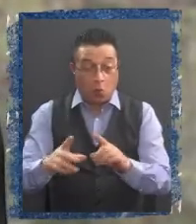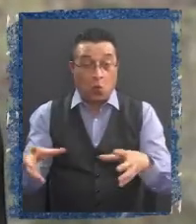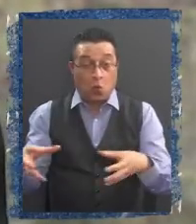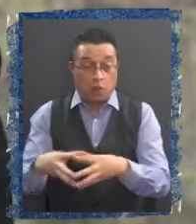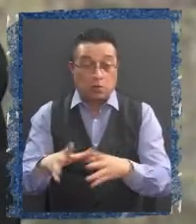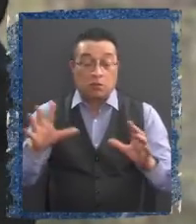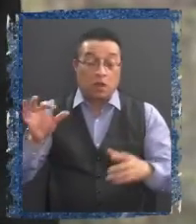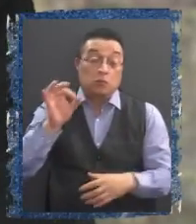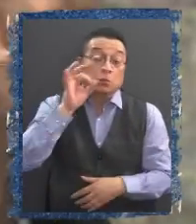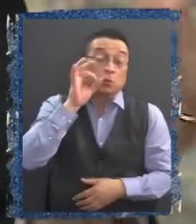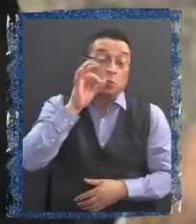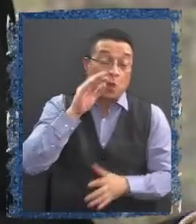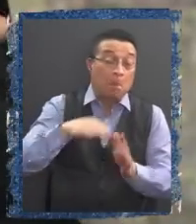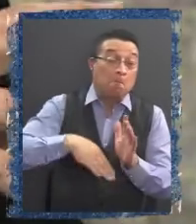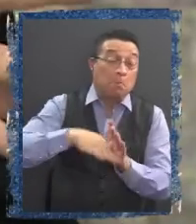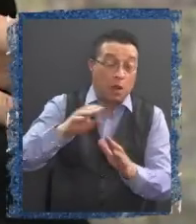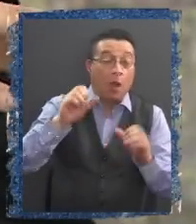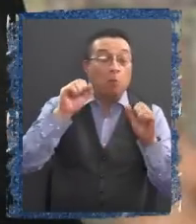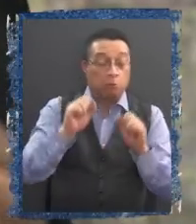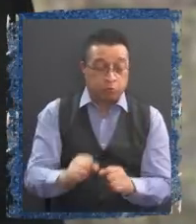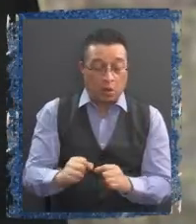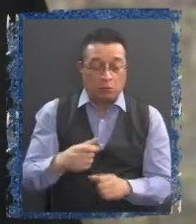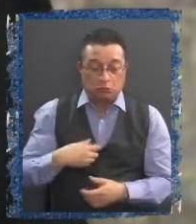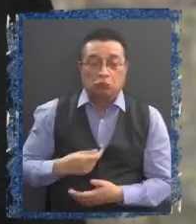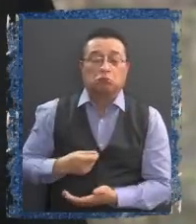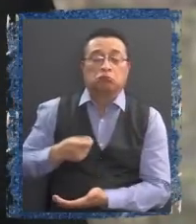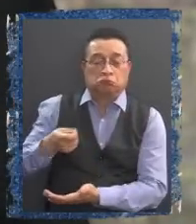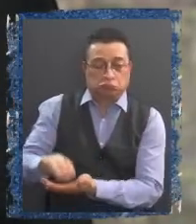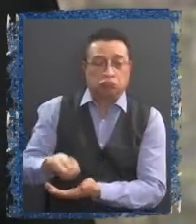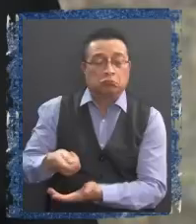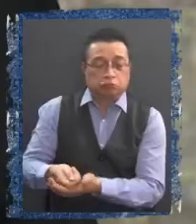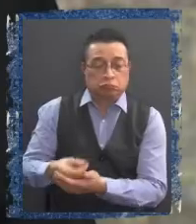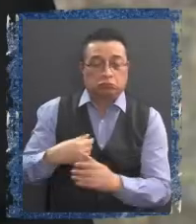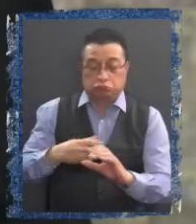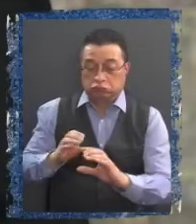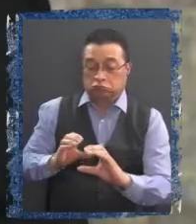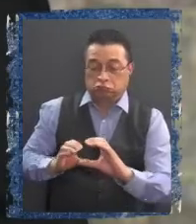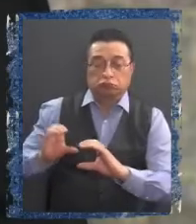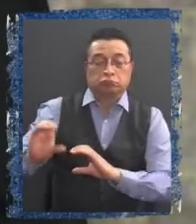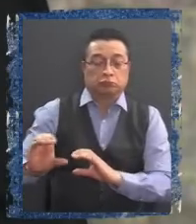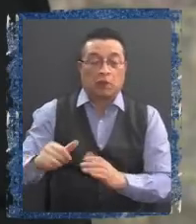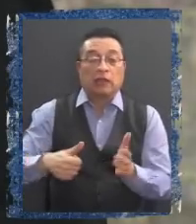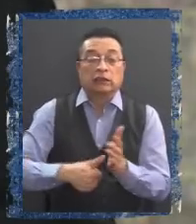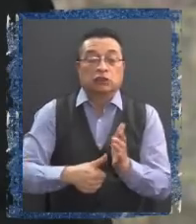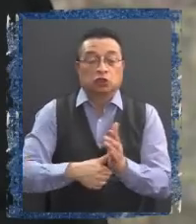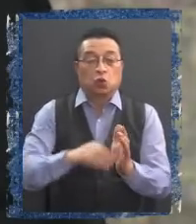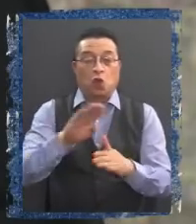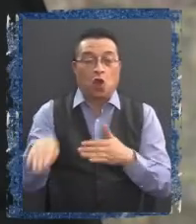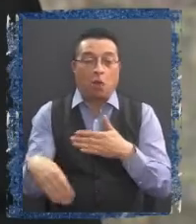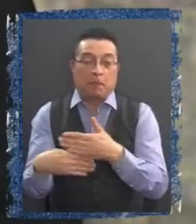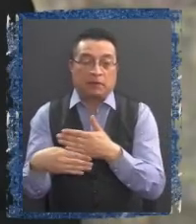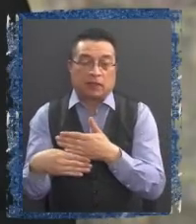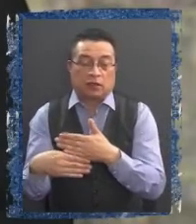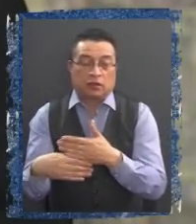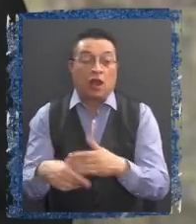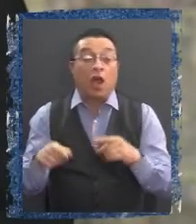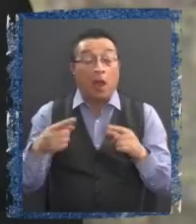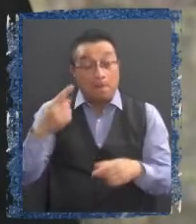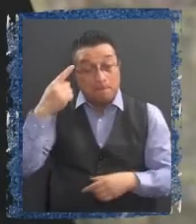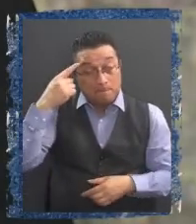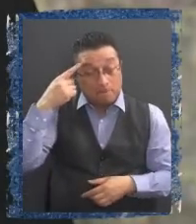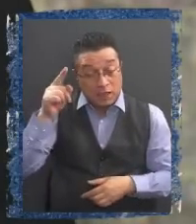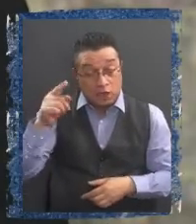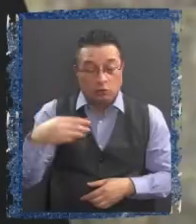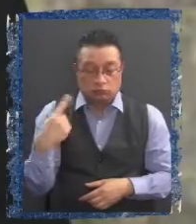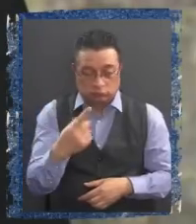altos recursos que pueden suplir su cobertura a través de un seguro complementario. Pero nuestra perspectiva es